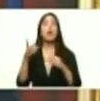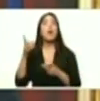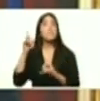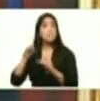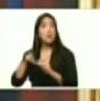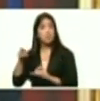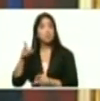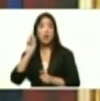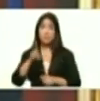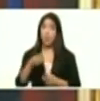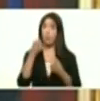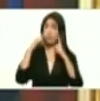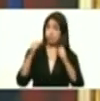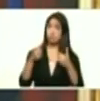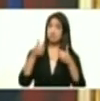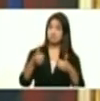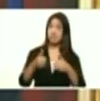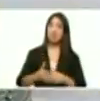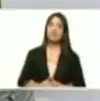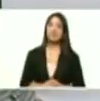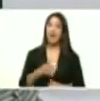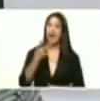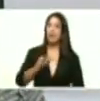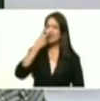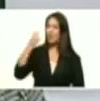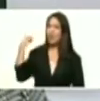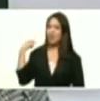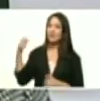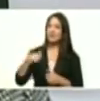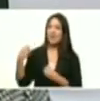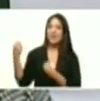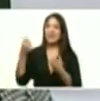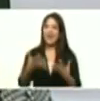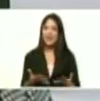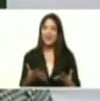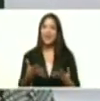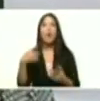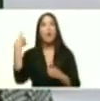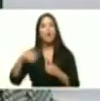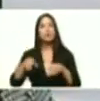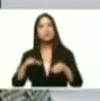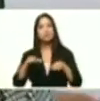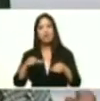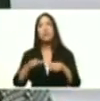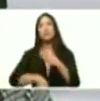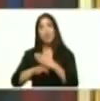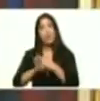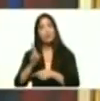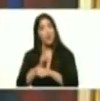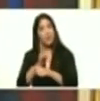tremenda costurera. Hace dos años le regaló una máquina que todavía utiliza.